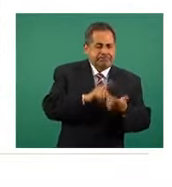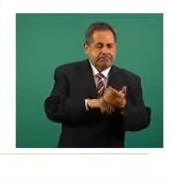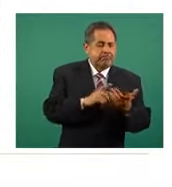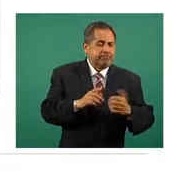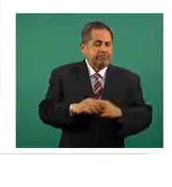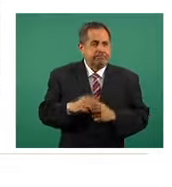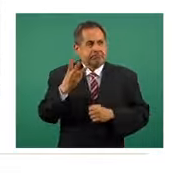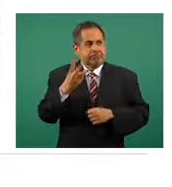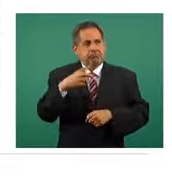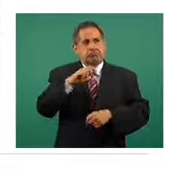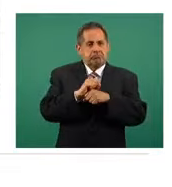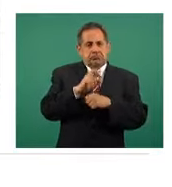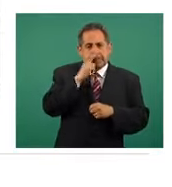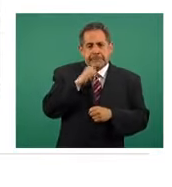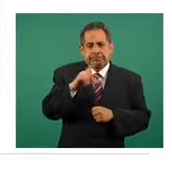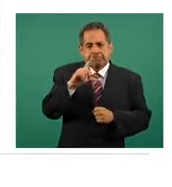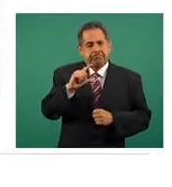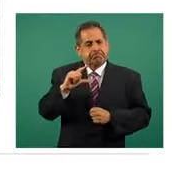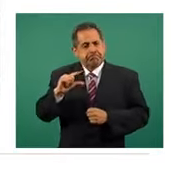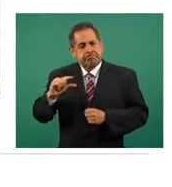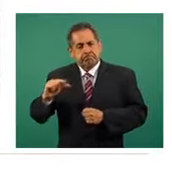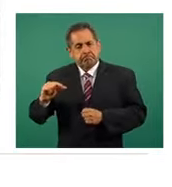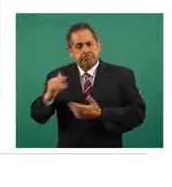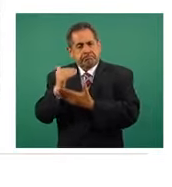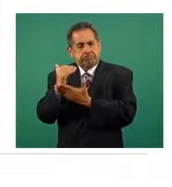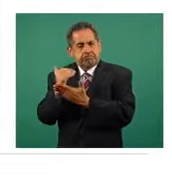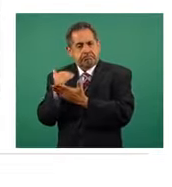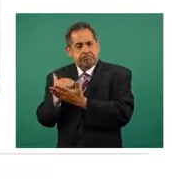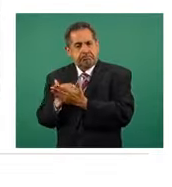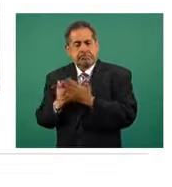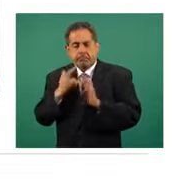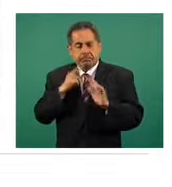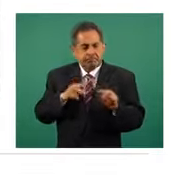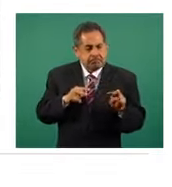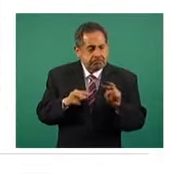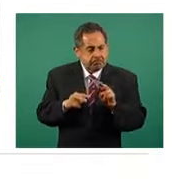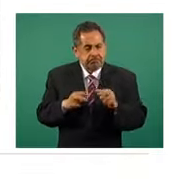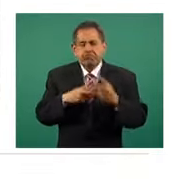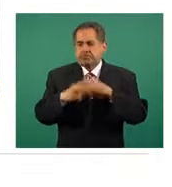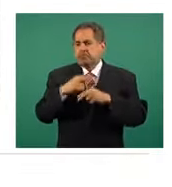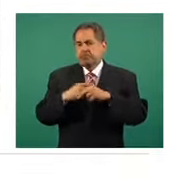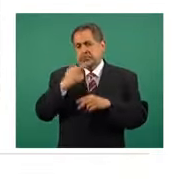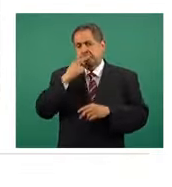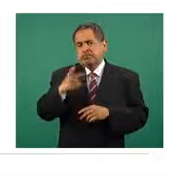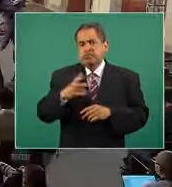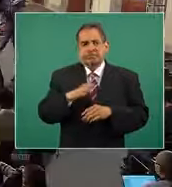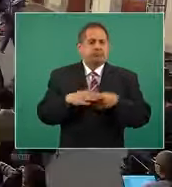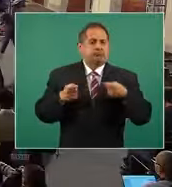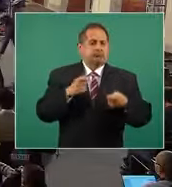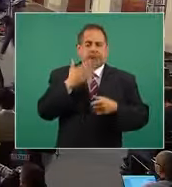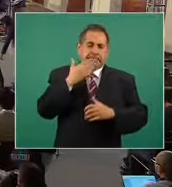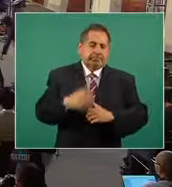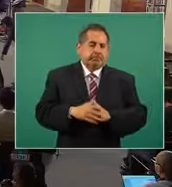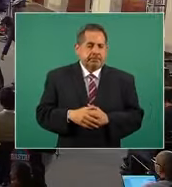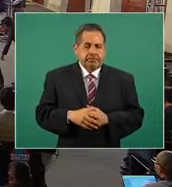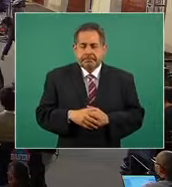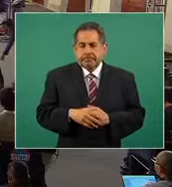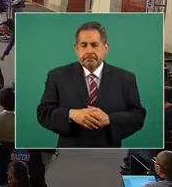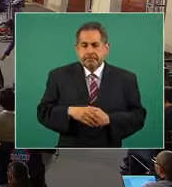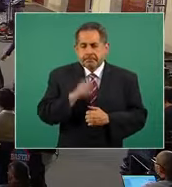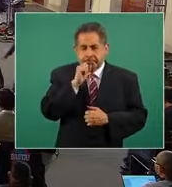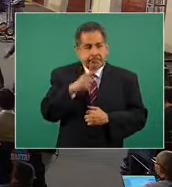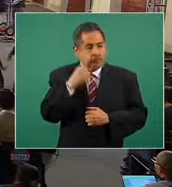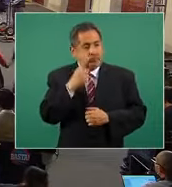tenemos 3 semanas de reducción que ya son sugerentes de una tendencia nuevamente hacia el control. Lo mismo, la siguiente se ve